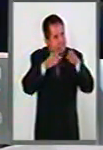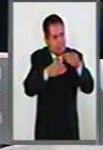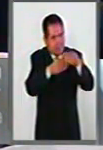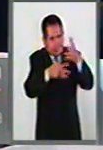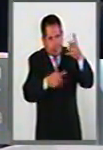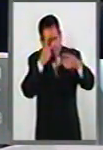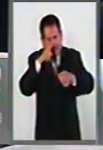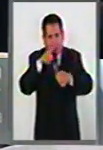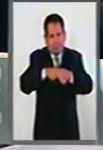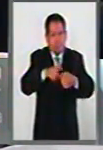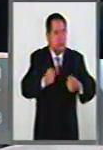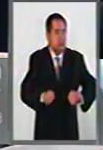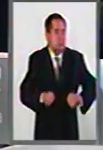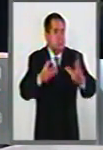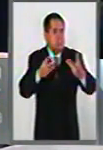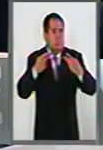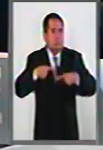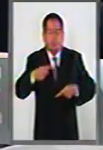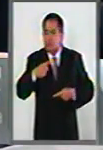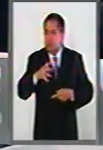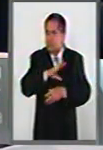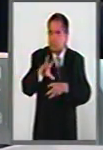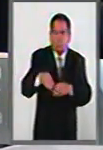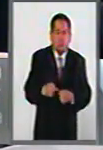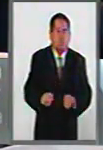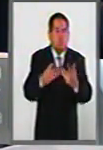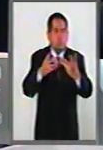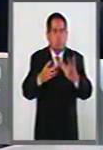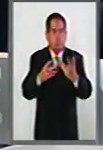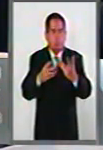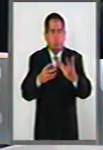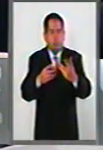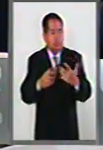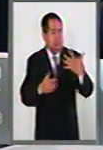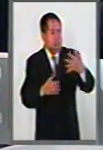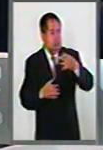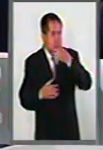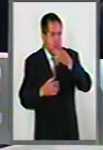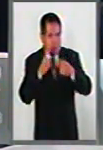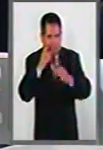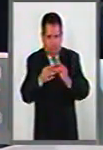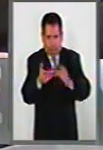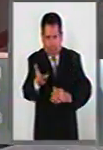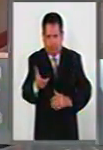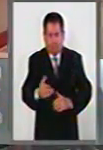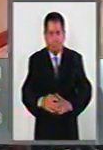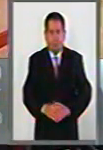electrónico de votación para verificar el quórum hasta por 5 minutos.